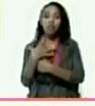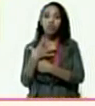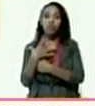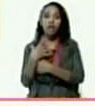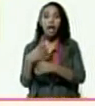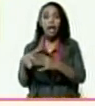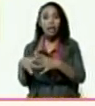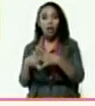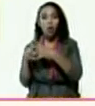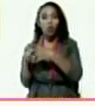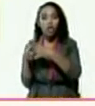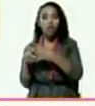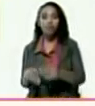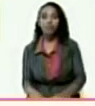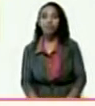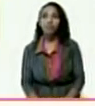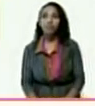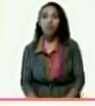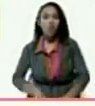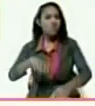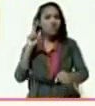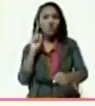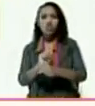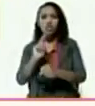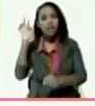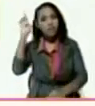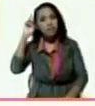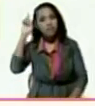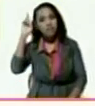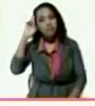razón. Es la única razón